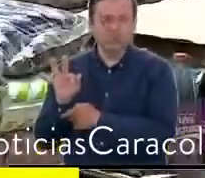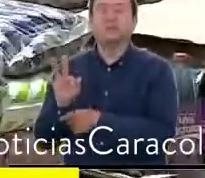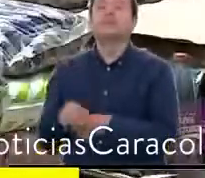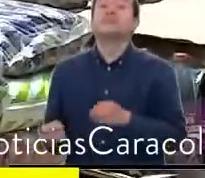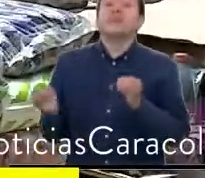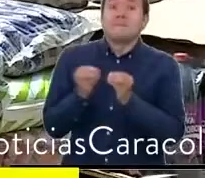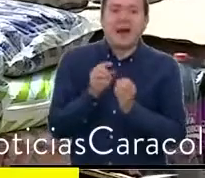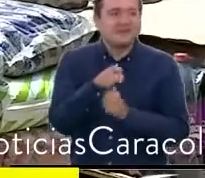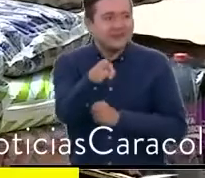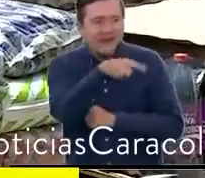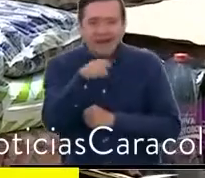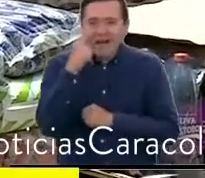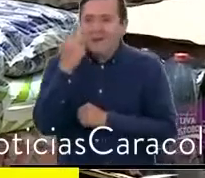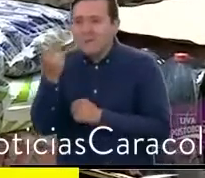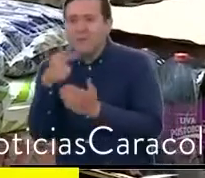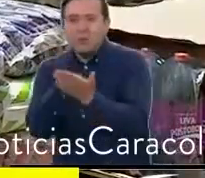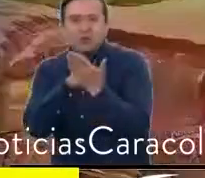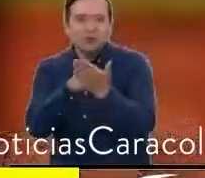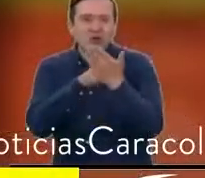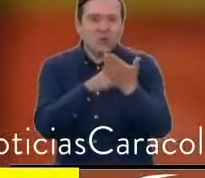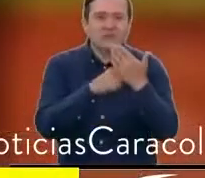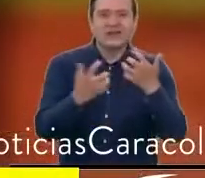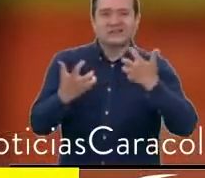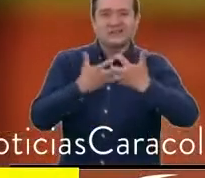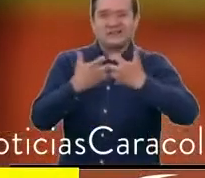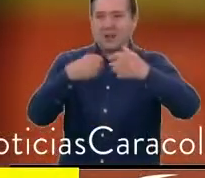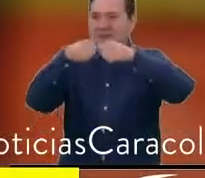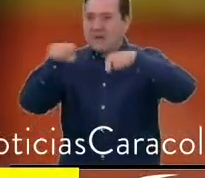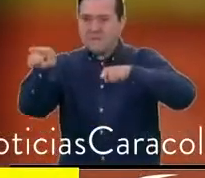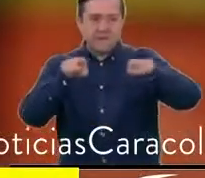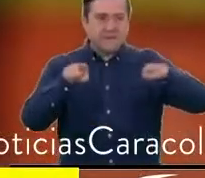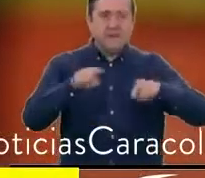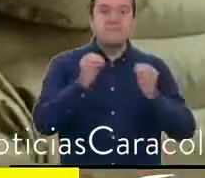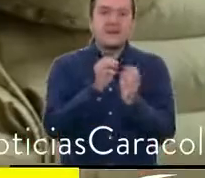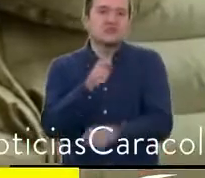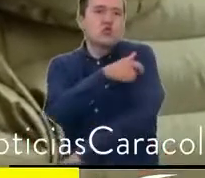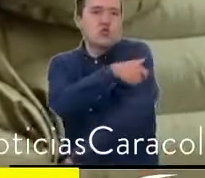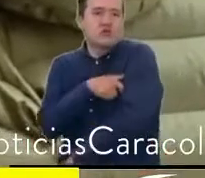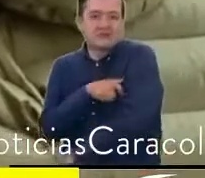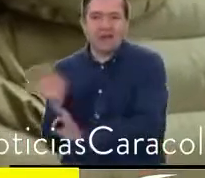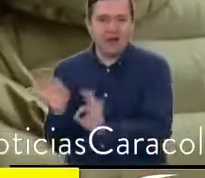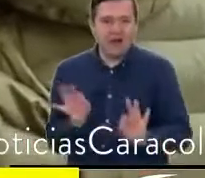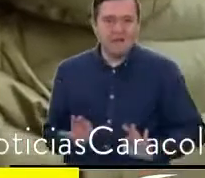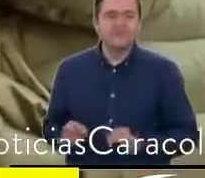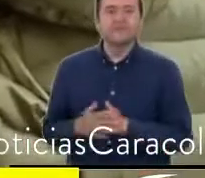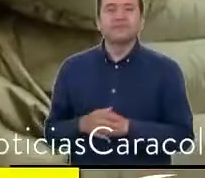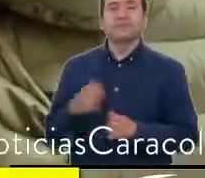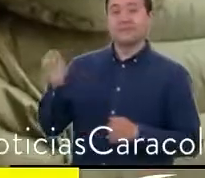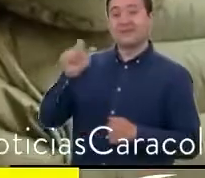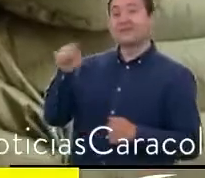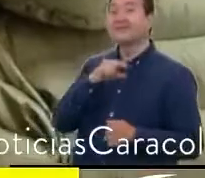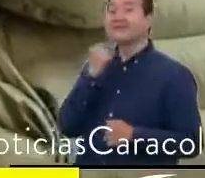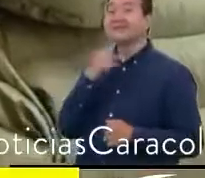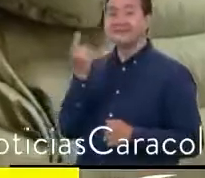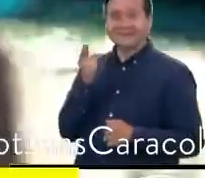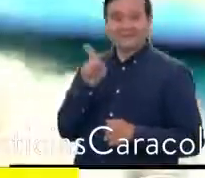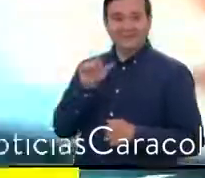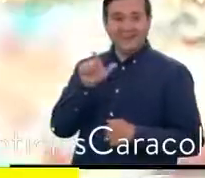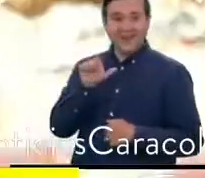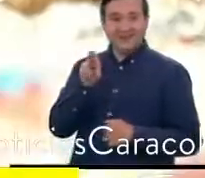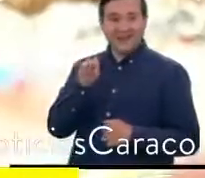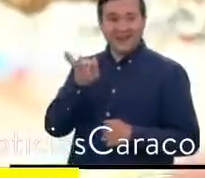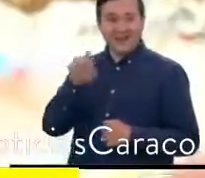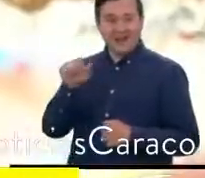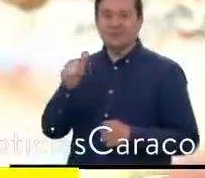y como pueden ver en estas instalaciones, todo el tema logístico. Enfatiza el padre Saldarriaga en que es vital que todos tomemos conciencia de que esta labor